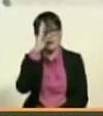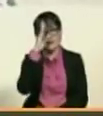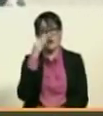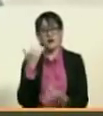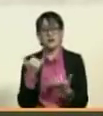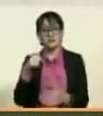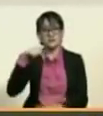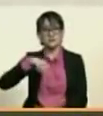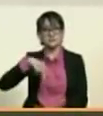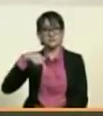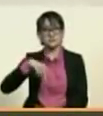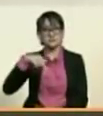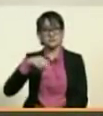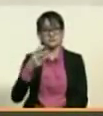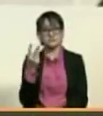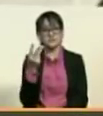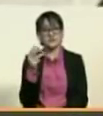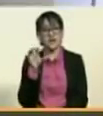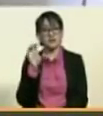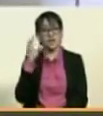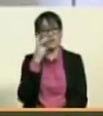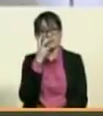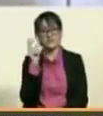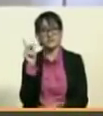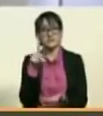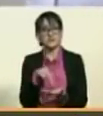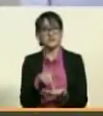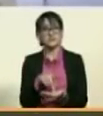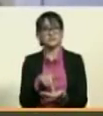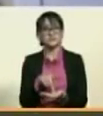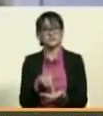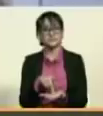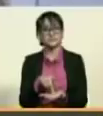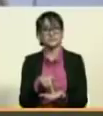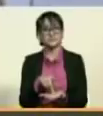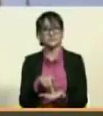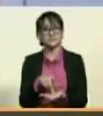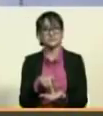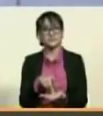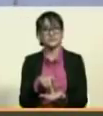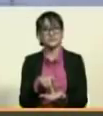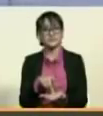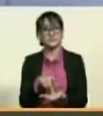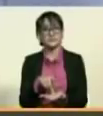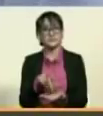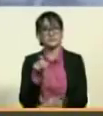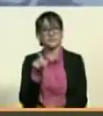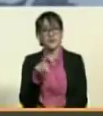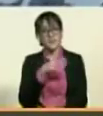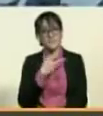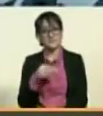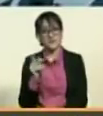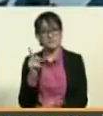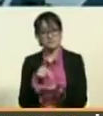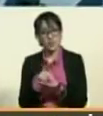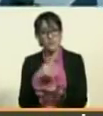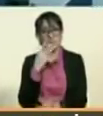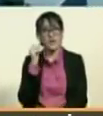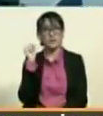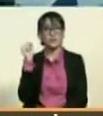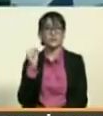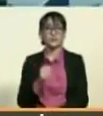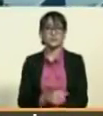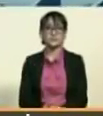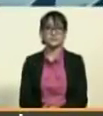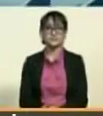este sería el tercer estado que visita el candidato presidencial por el Frente Amplio